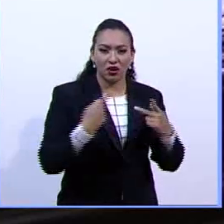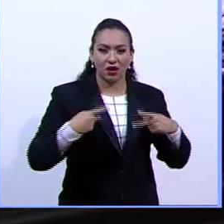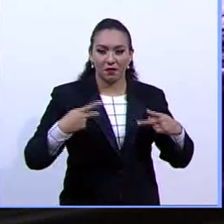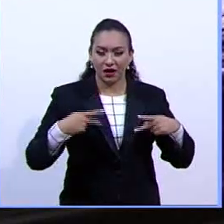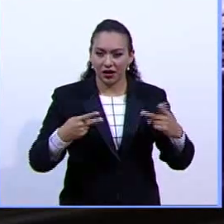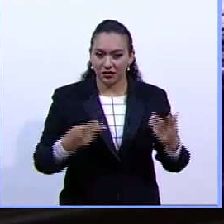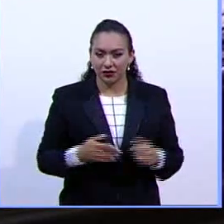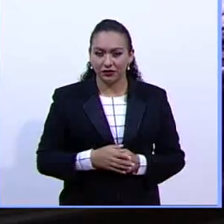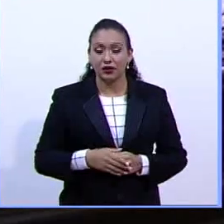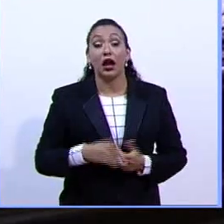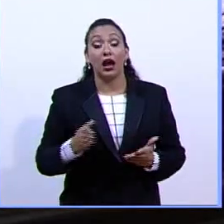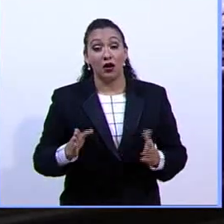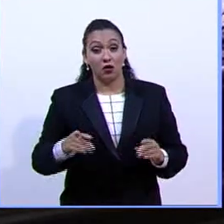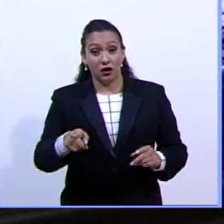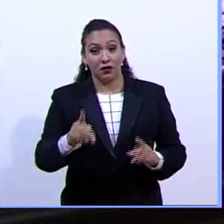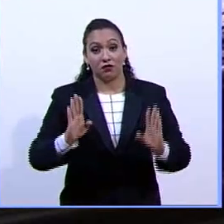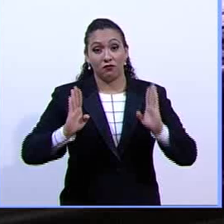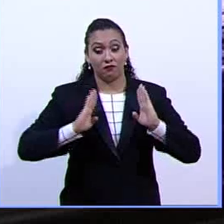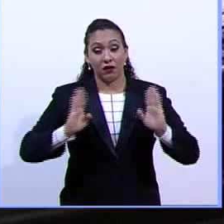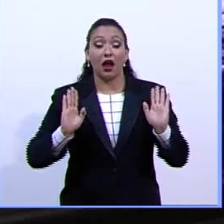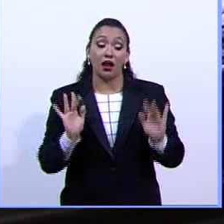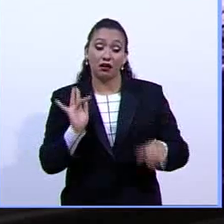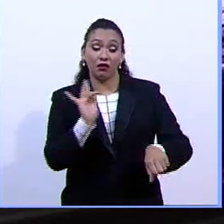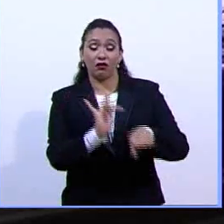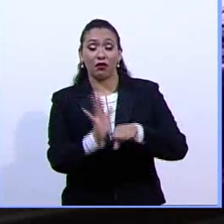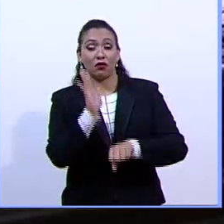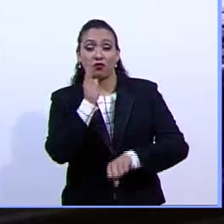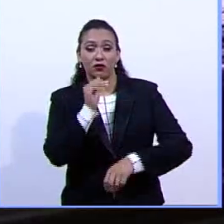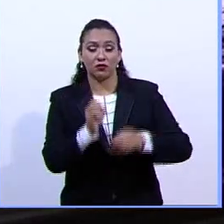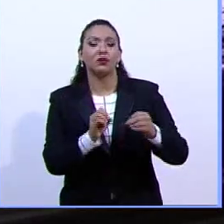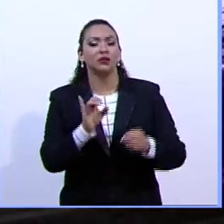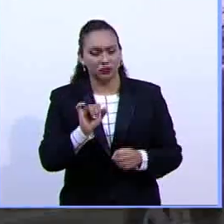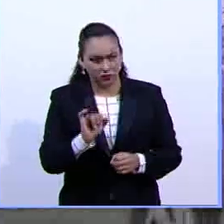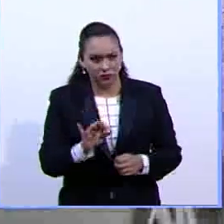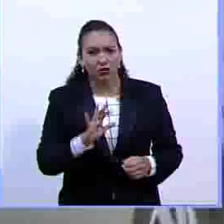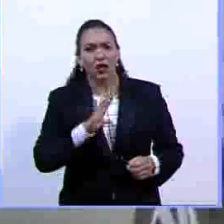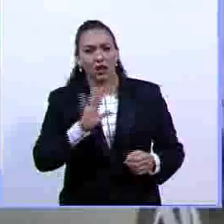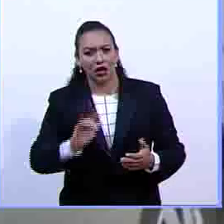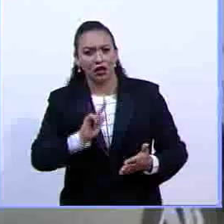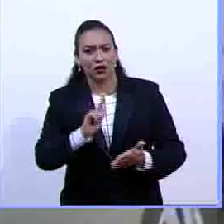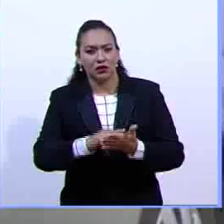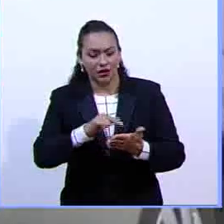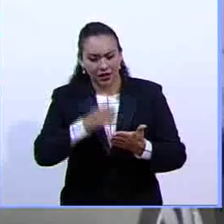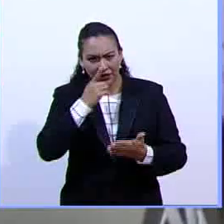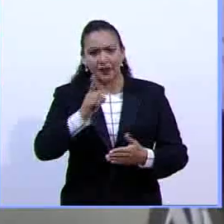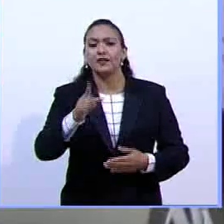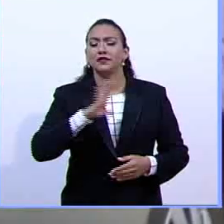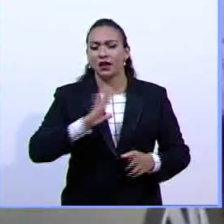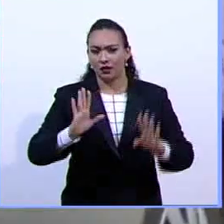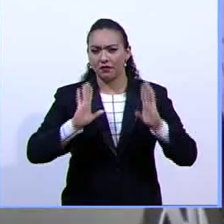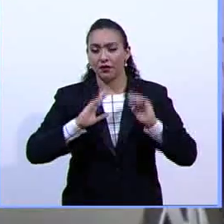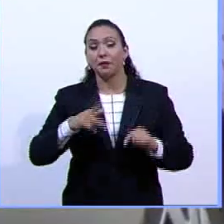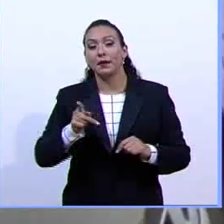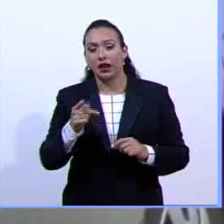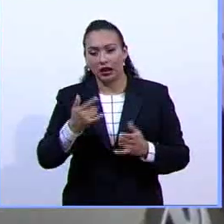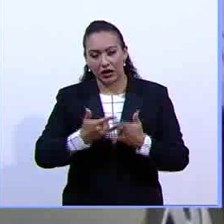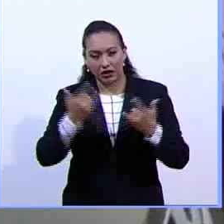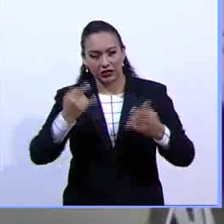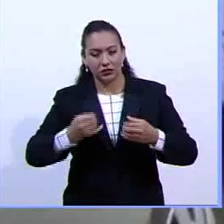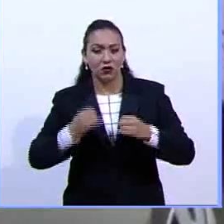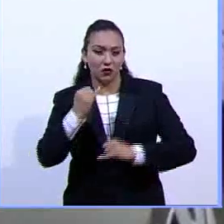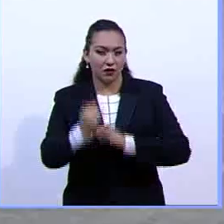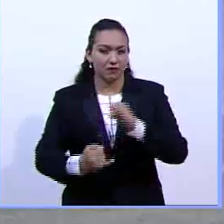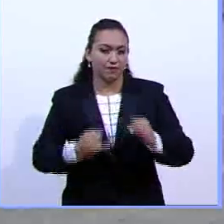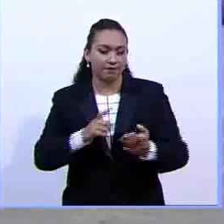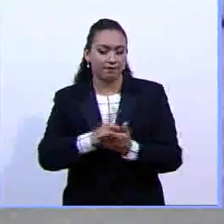se actualiza en estos casos, ya que el delito señalado no protege como bien jurídico la disciplina militar. De acuerdo con precedentes de la Corte